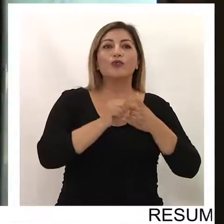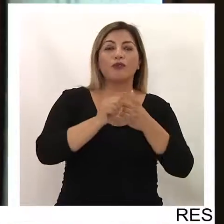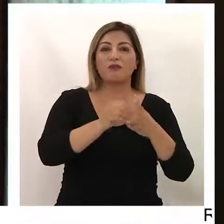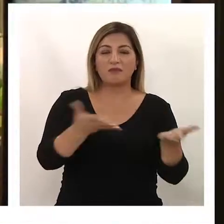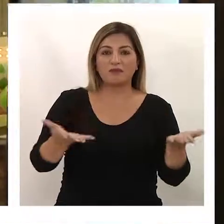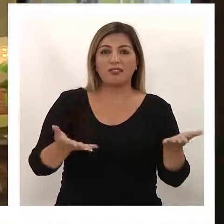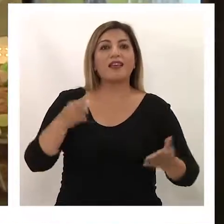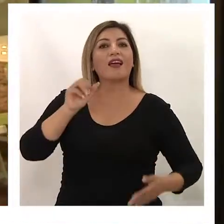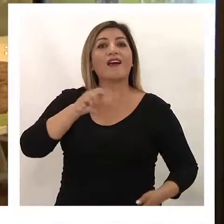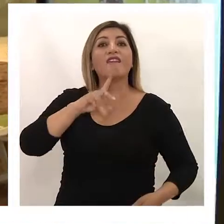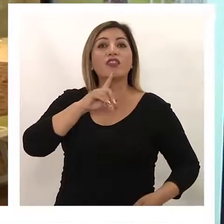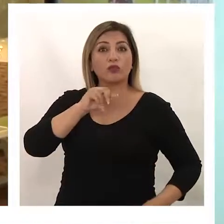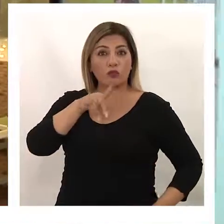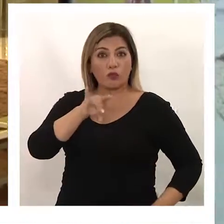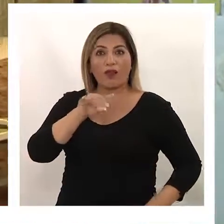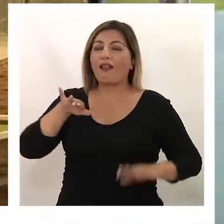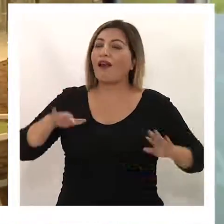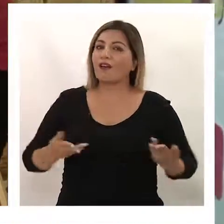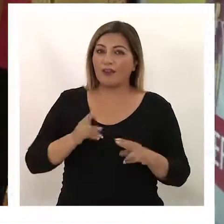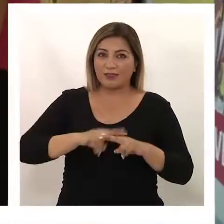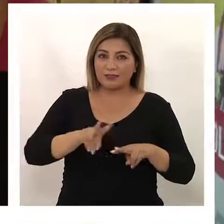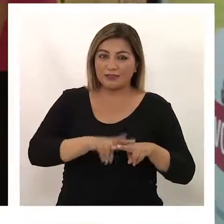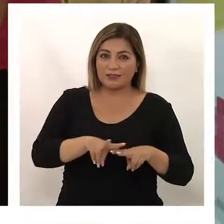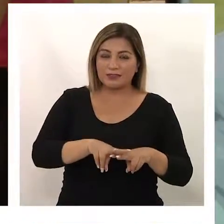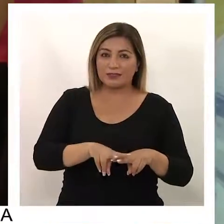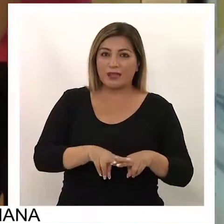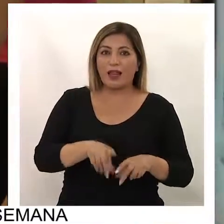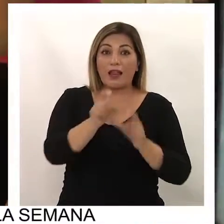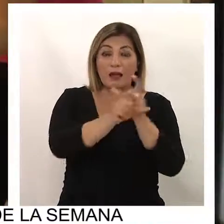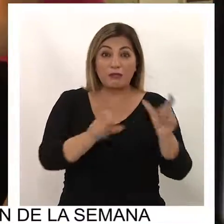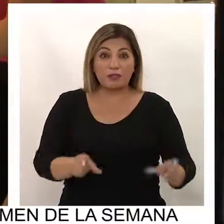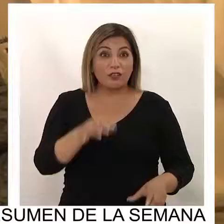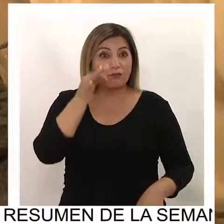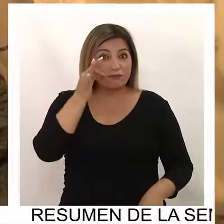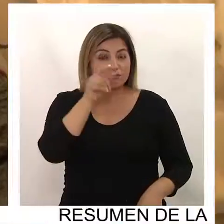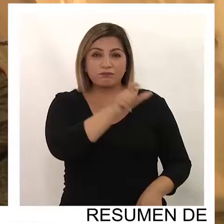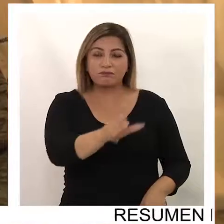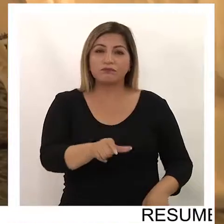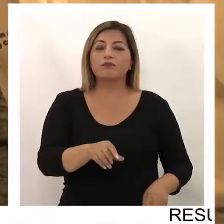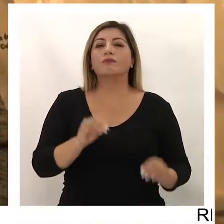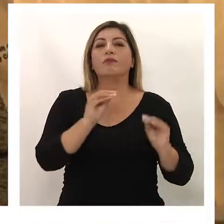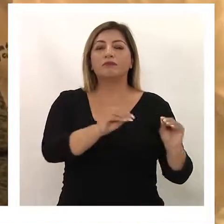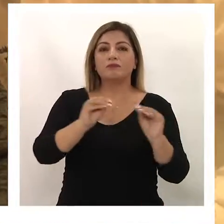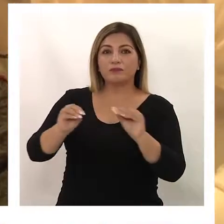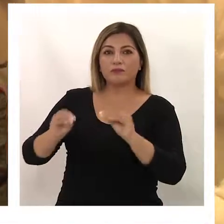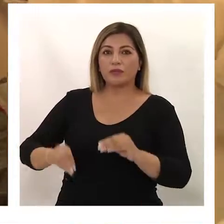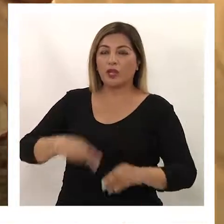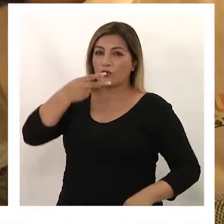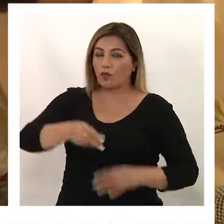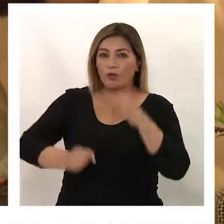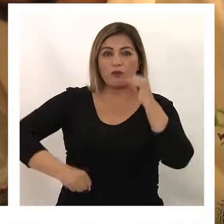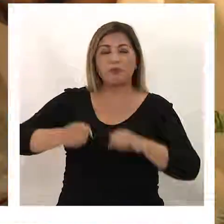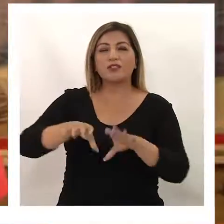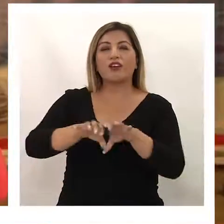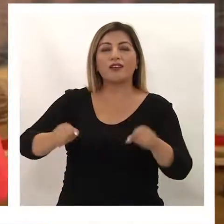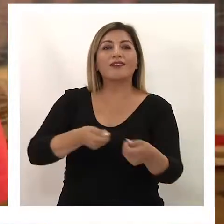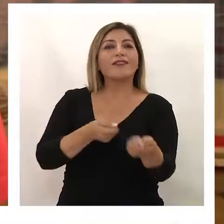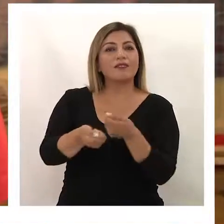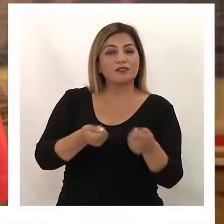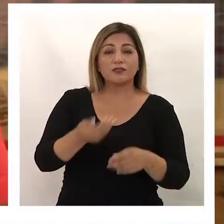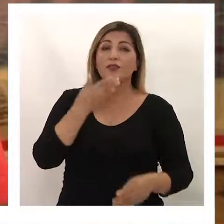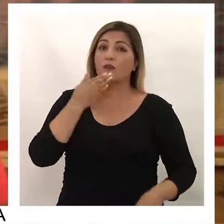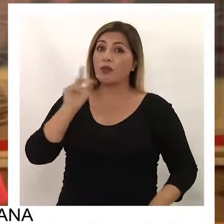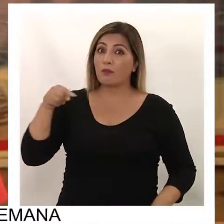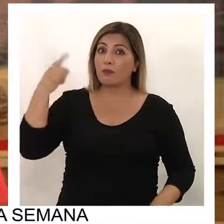evidentemente es hacer ya el seguimiento a todas estas acciones de promoción que nuestros empresarios concreten negocios pero que además la próxima temporada 2020